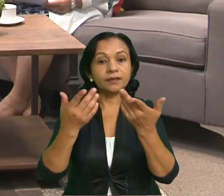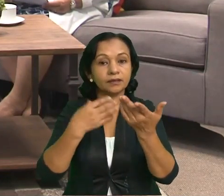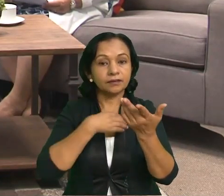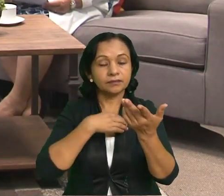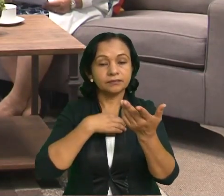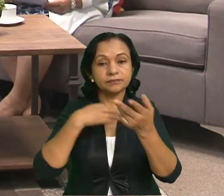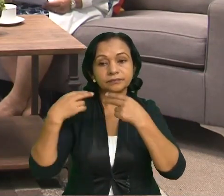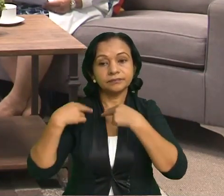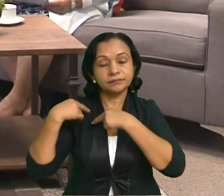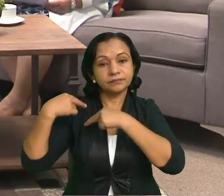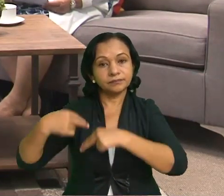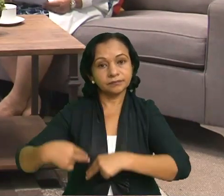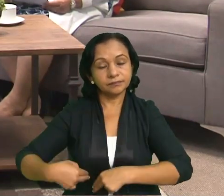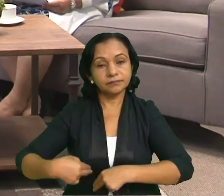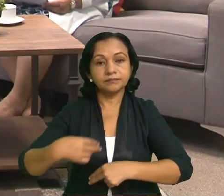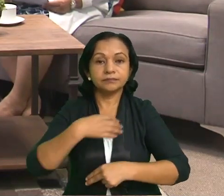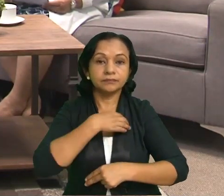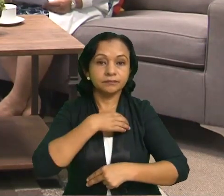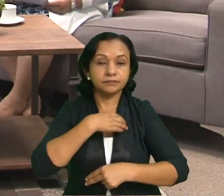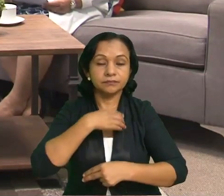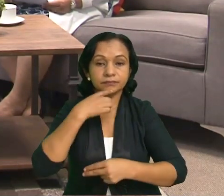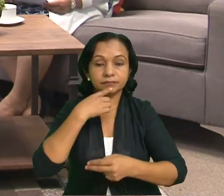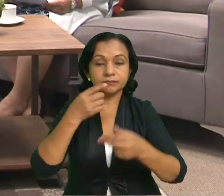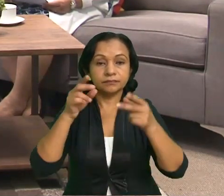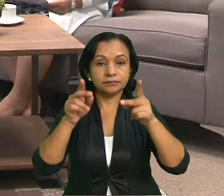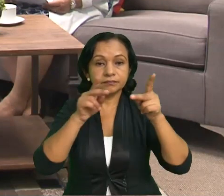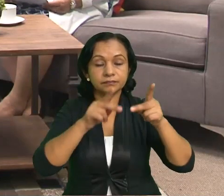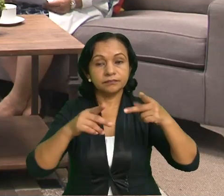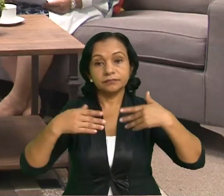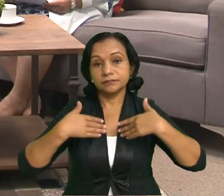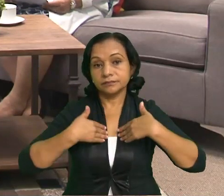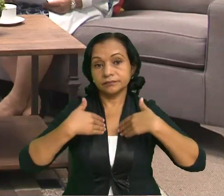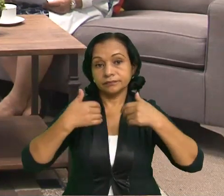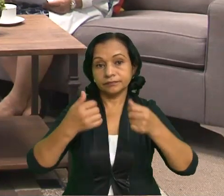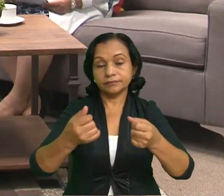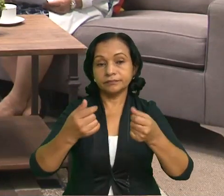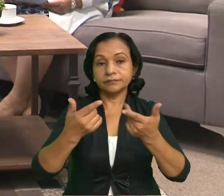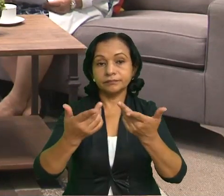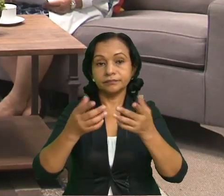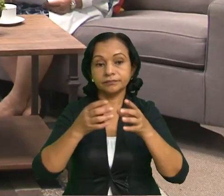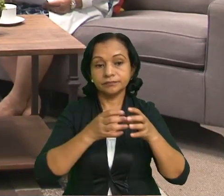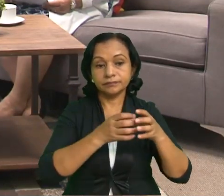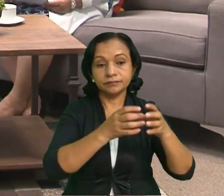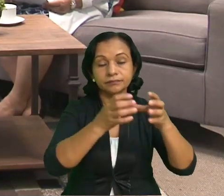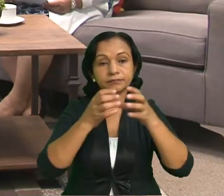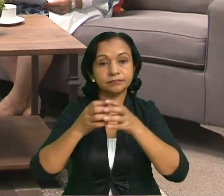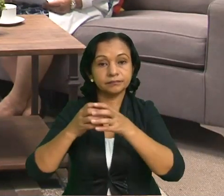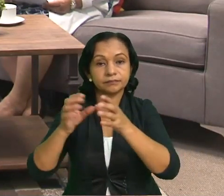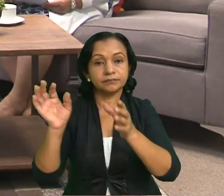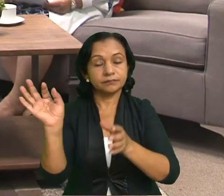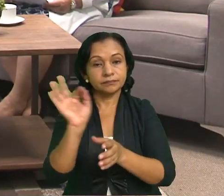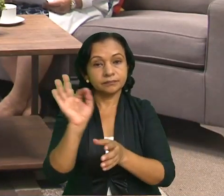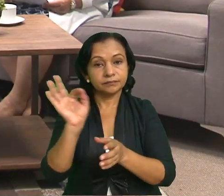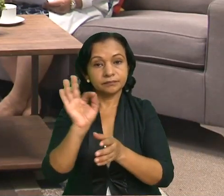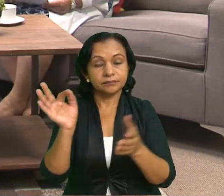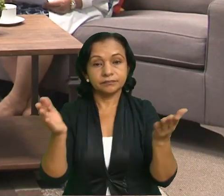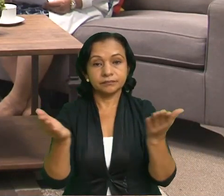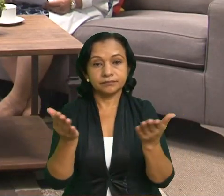humano más más de esa voluntad del personal de salud que se moviliza en forma